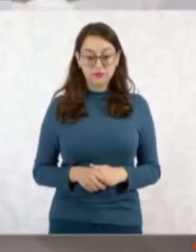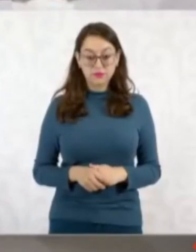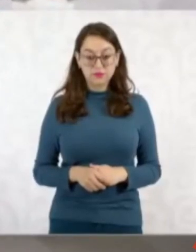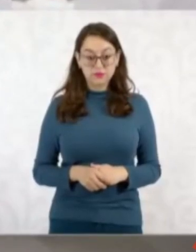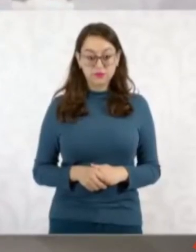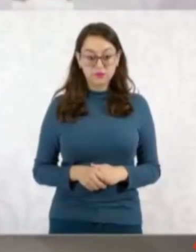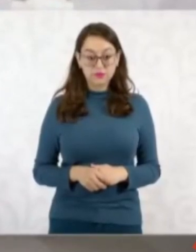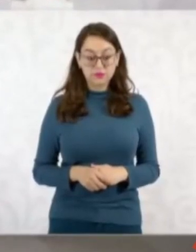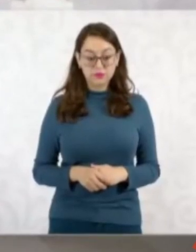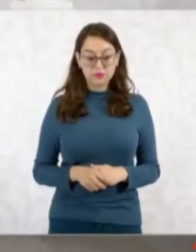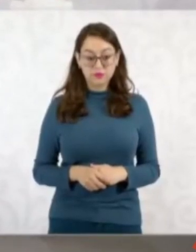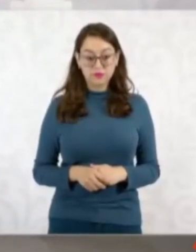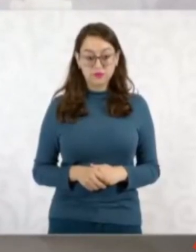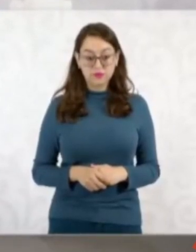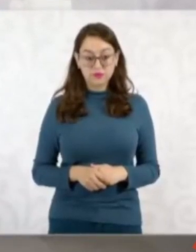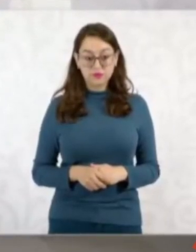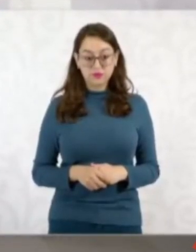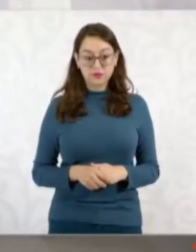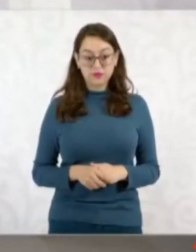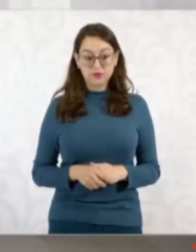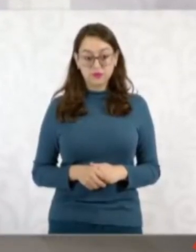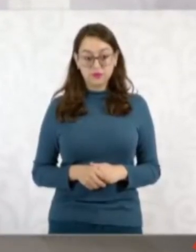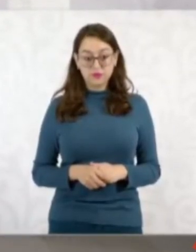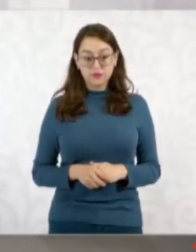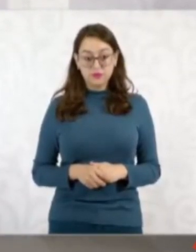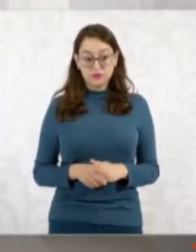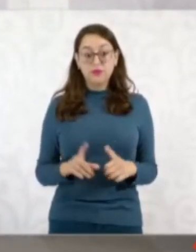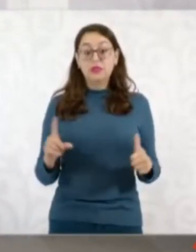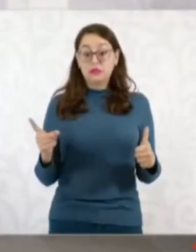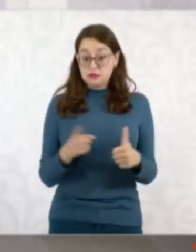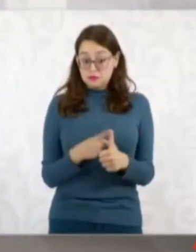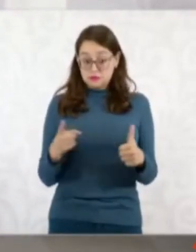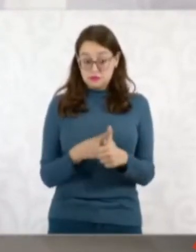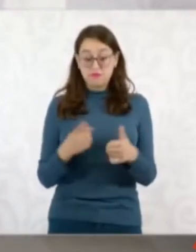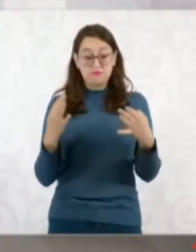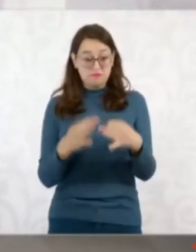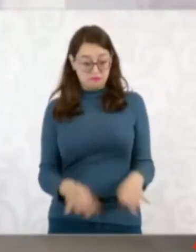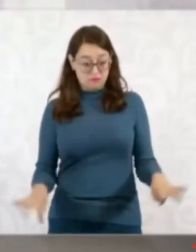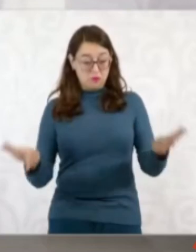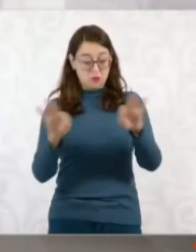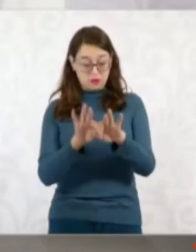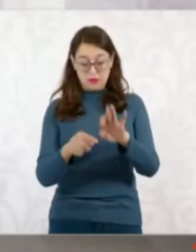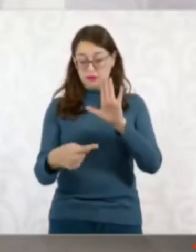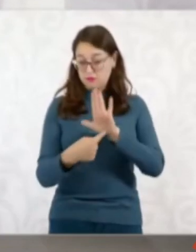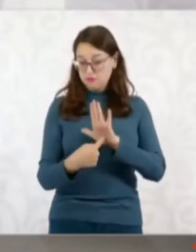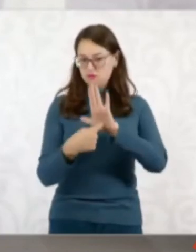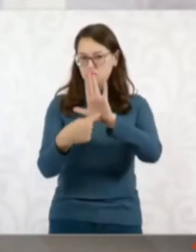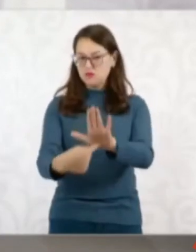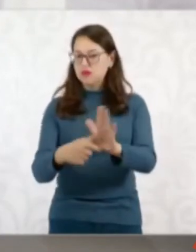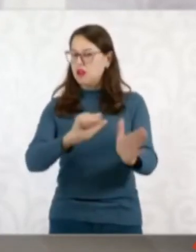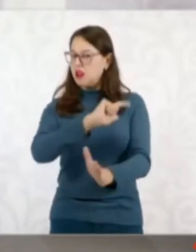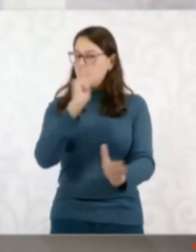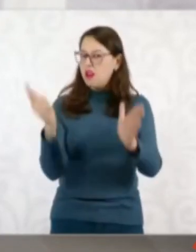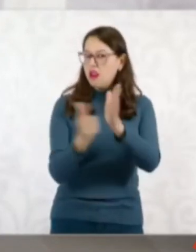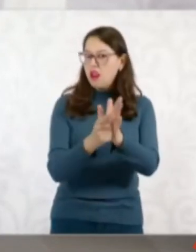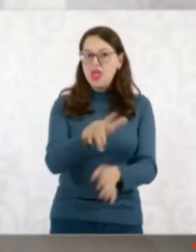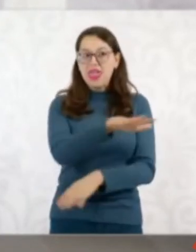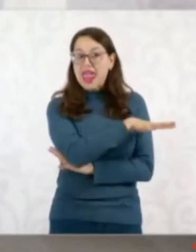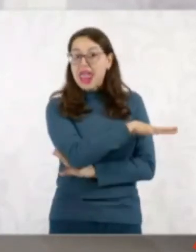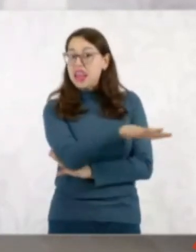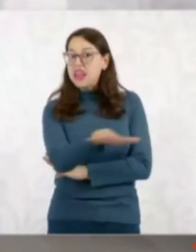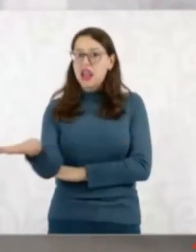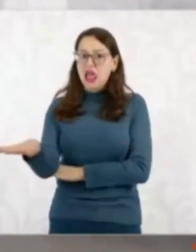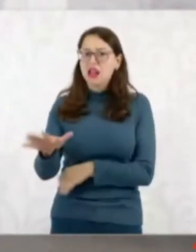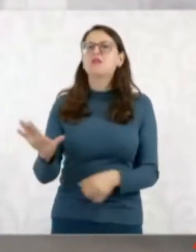Bueno, primero para poner en contexto cuál es la importancia, por qué la necesidad de una ley general. Lo